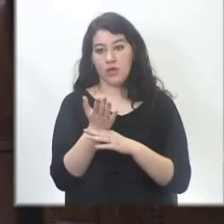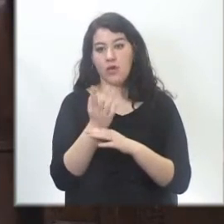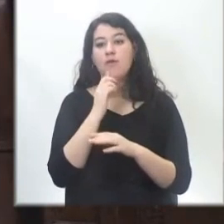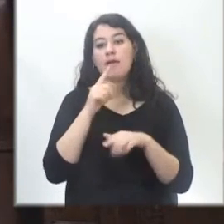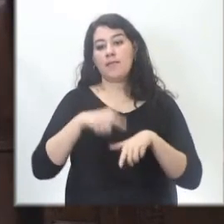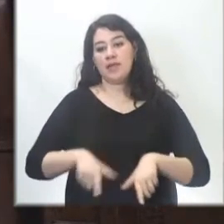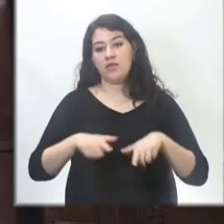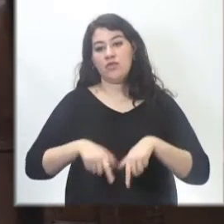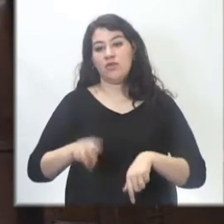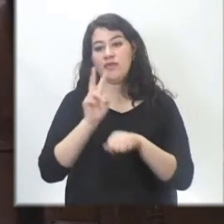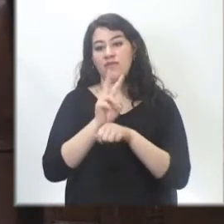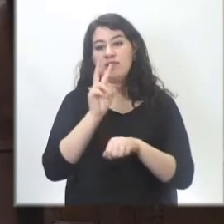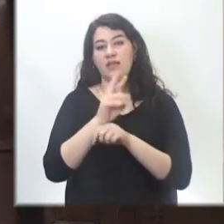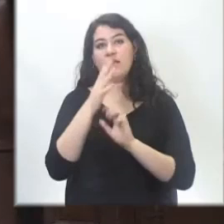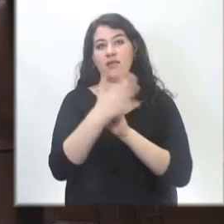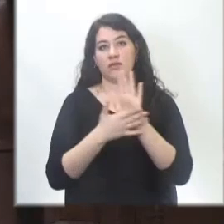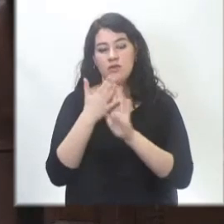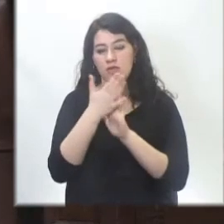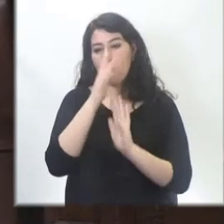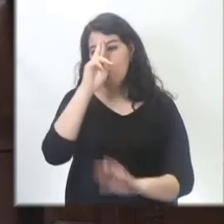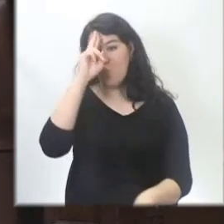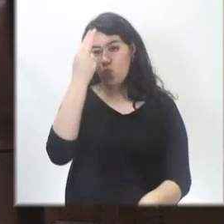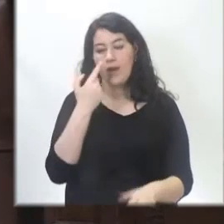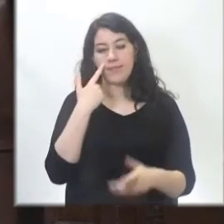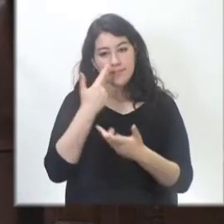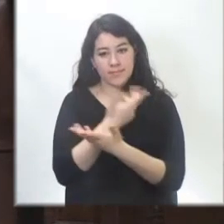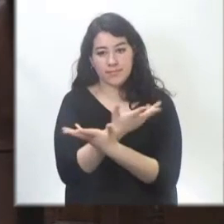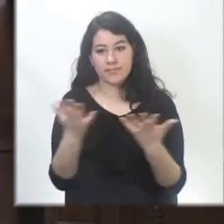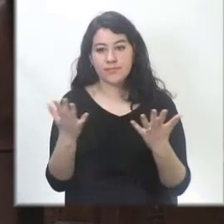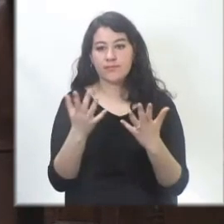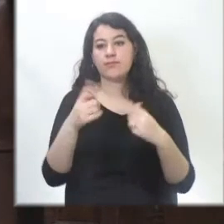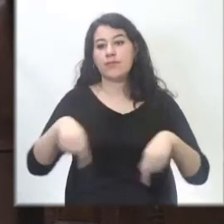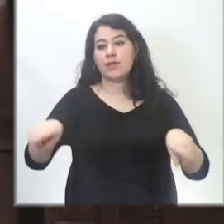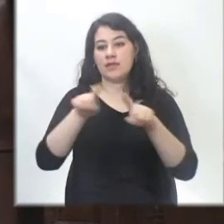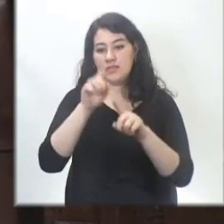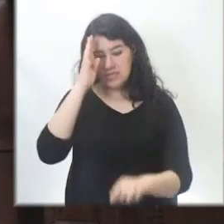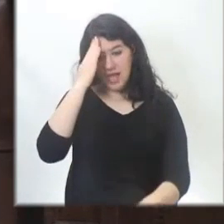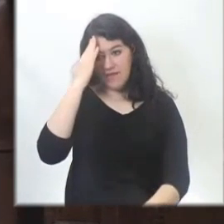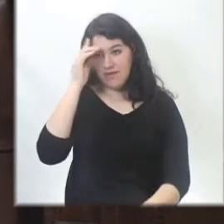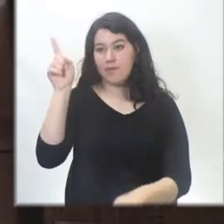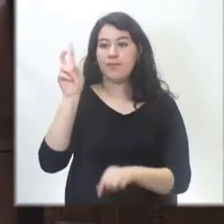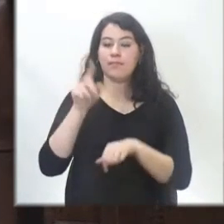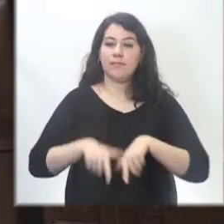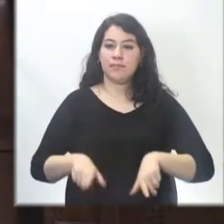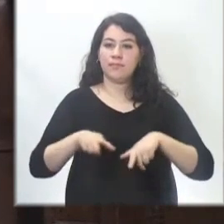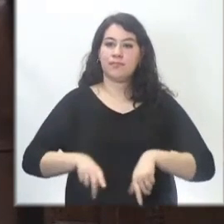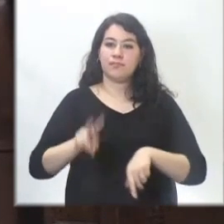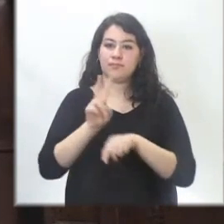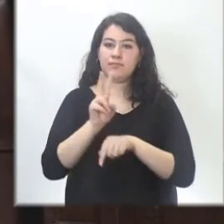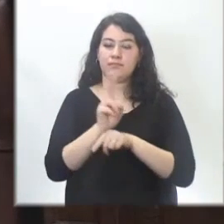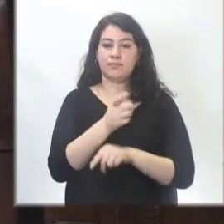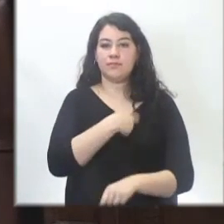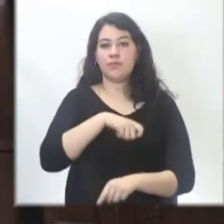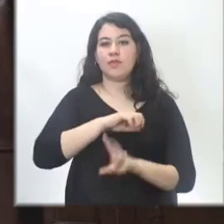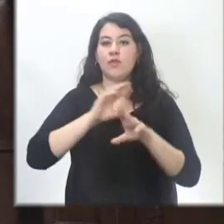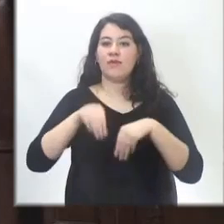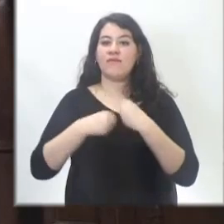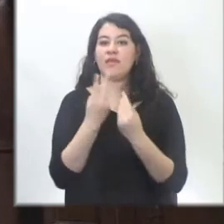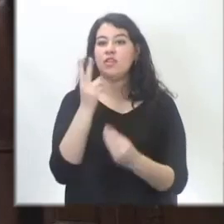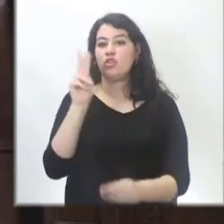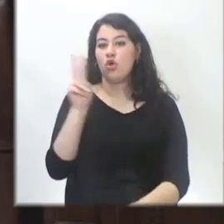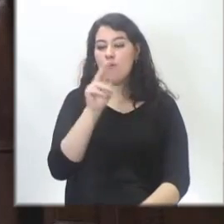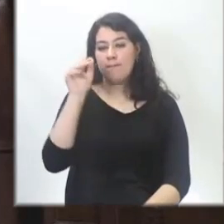Nacional del Uruguay, poner a consideración del Ministerio de Defensa del Reino de España una oferta por un monto total de 22 millones de euros por la compra